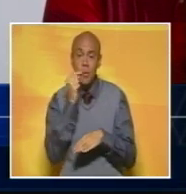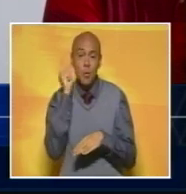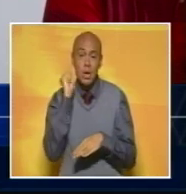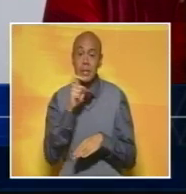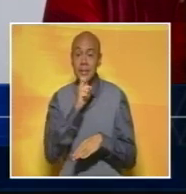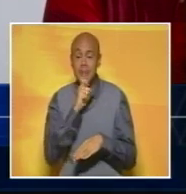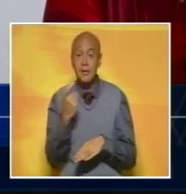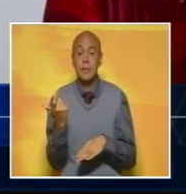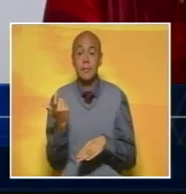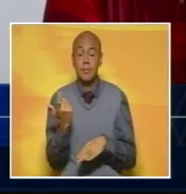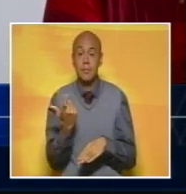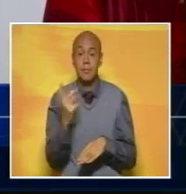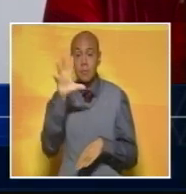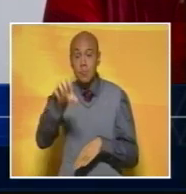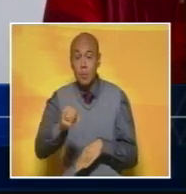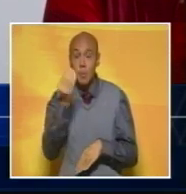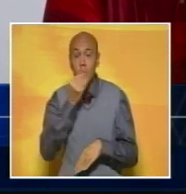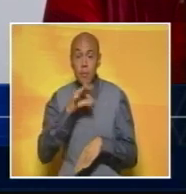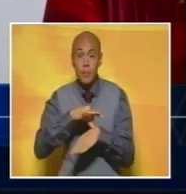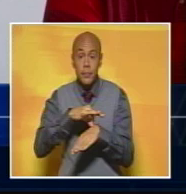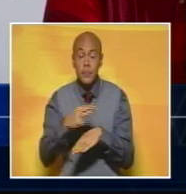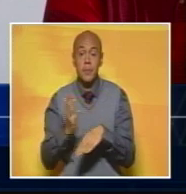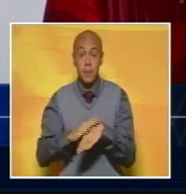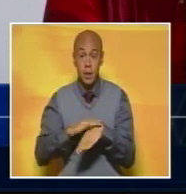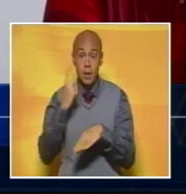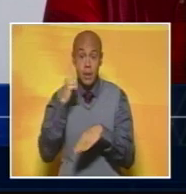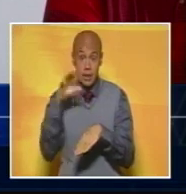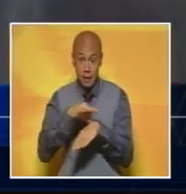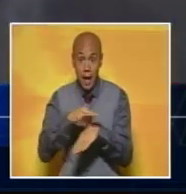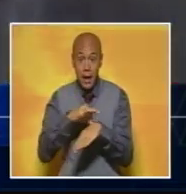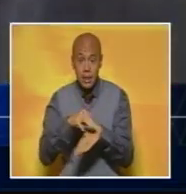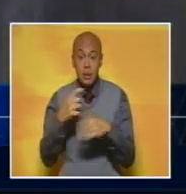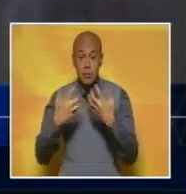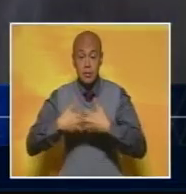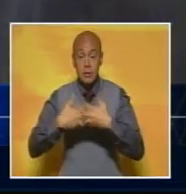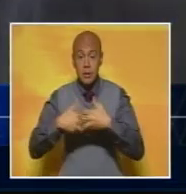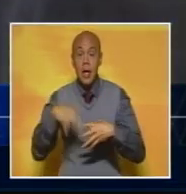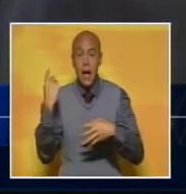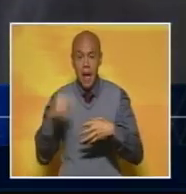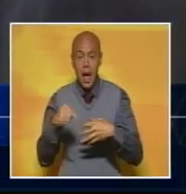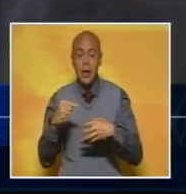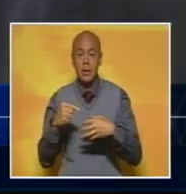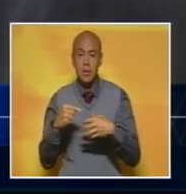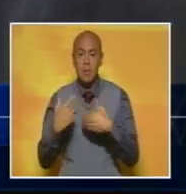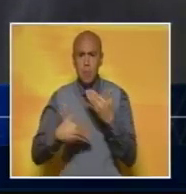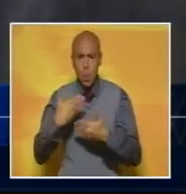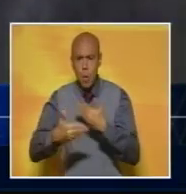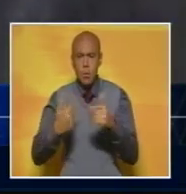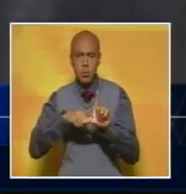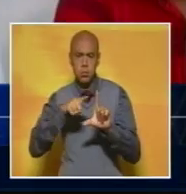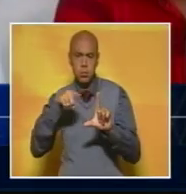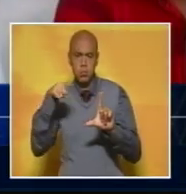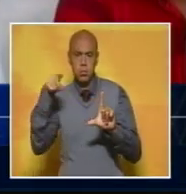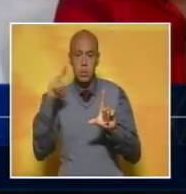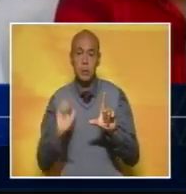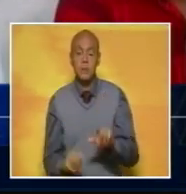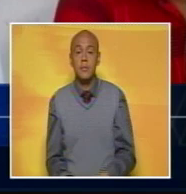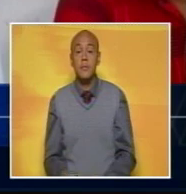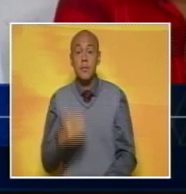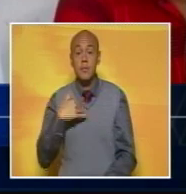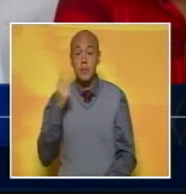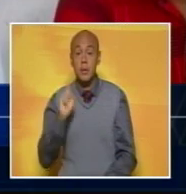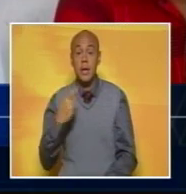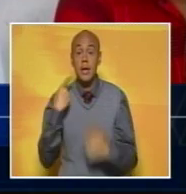a nivel del consumidor. Sin embargo, informaron que la producción nacional viene registrando un incremento. La liberación